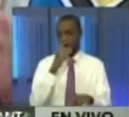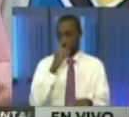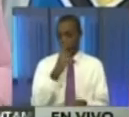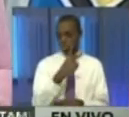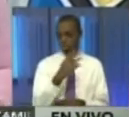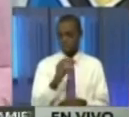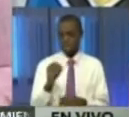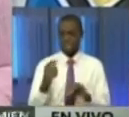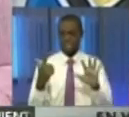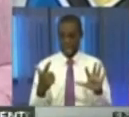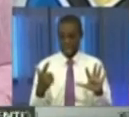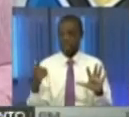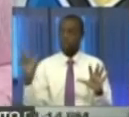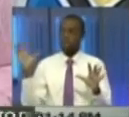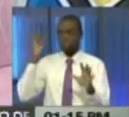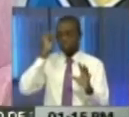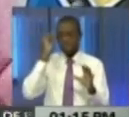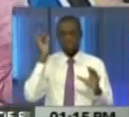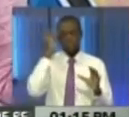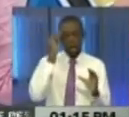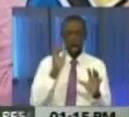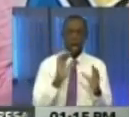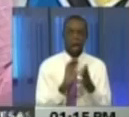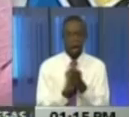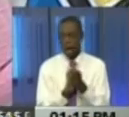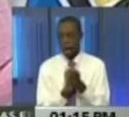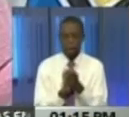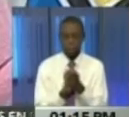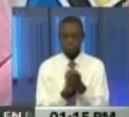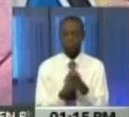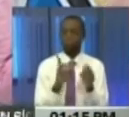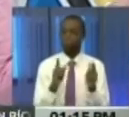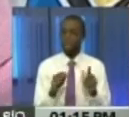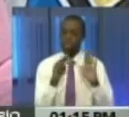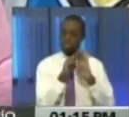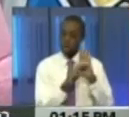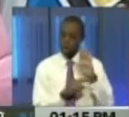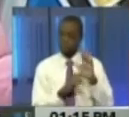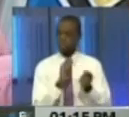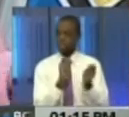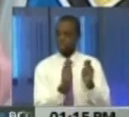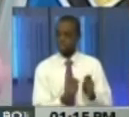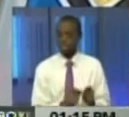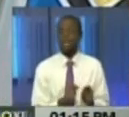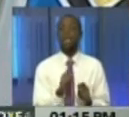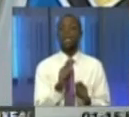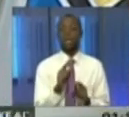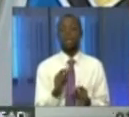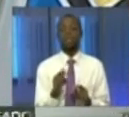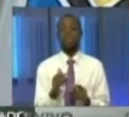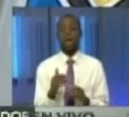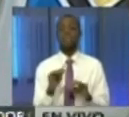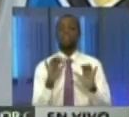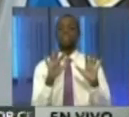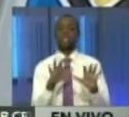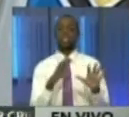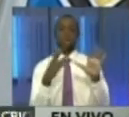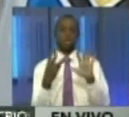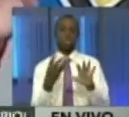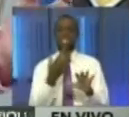la modificación de la norma que es de la 18 de diciembre del año 2007, que es la que